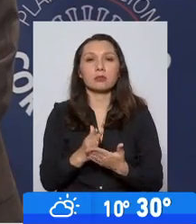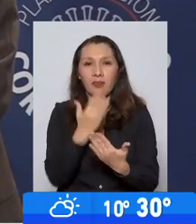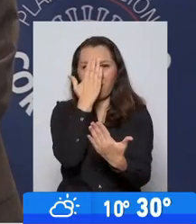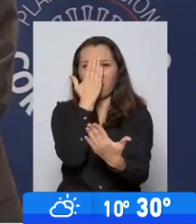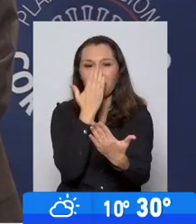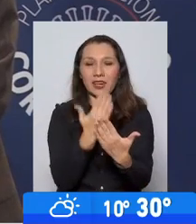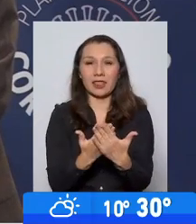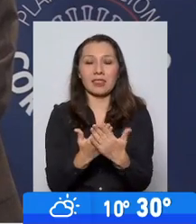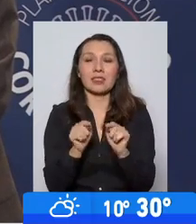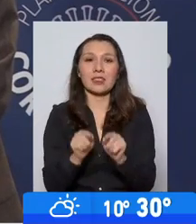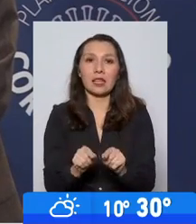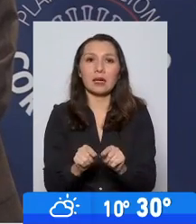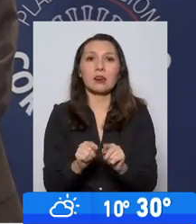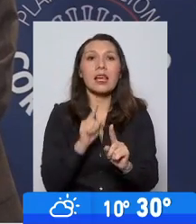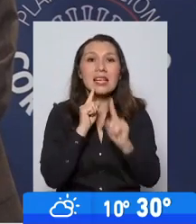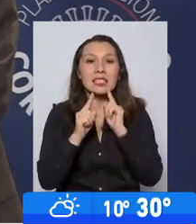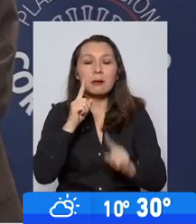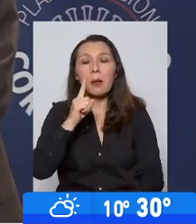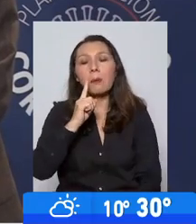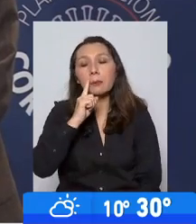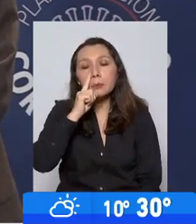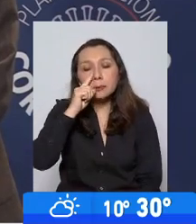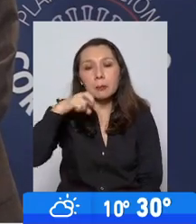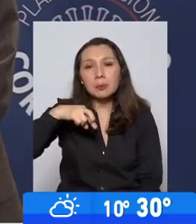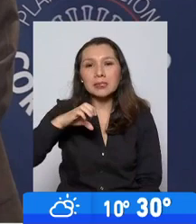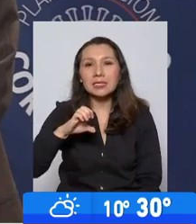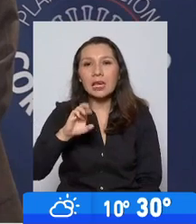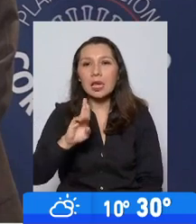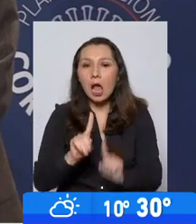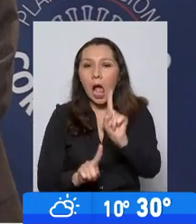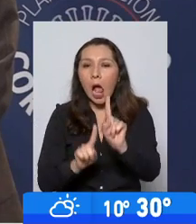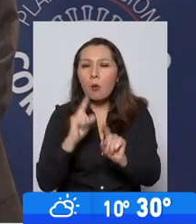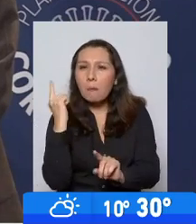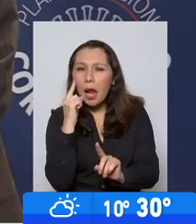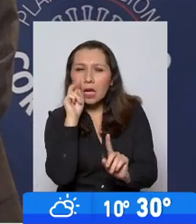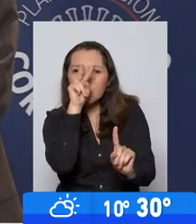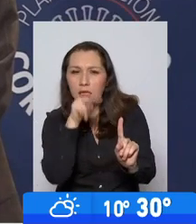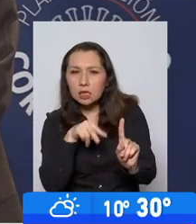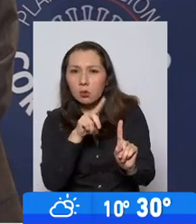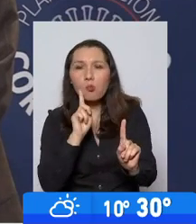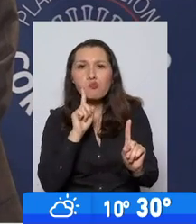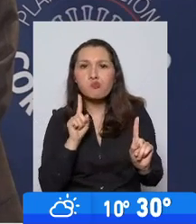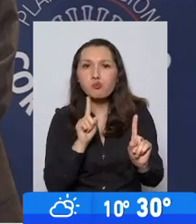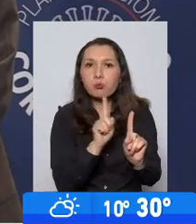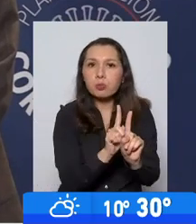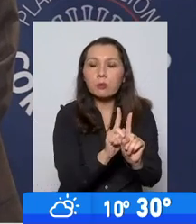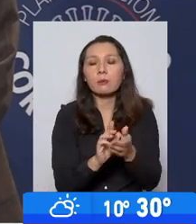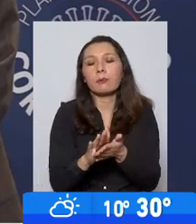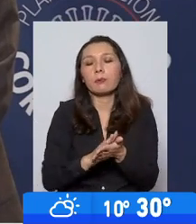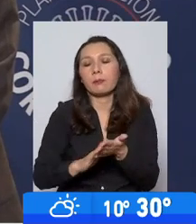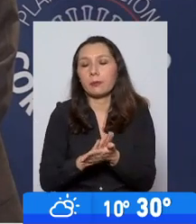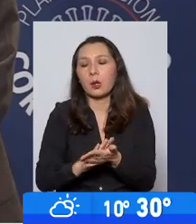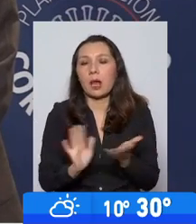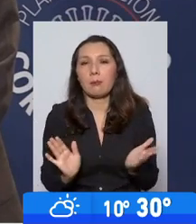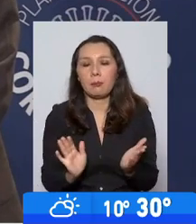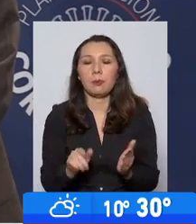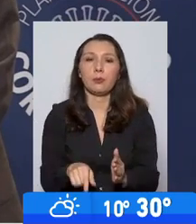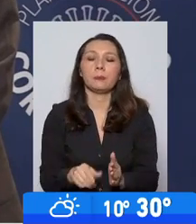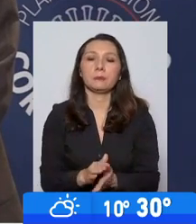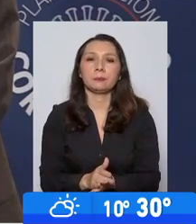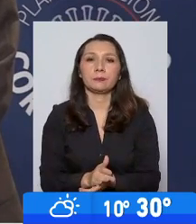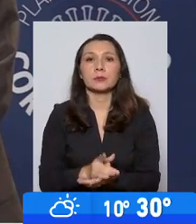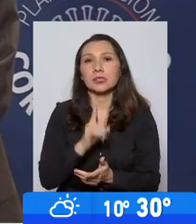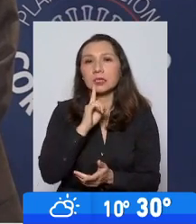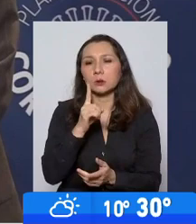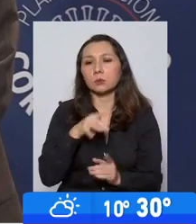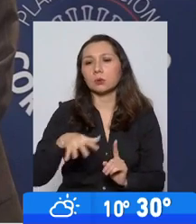enfrentar con examen PCR algunas situaciones particulares de contacto. Por ejemplo,